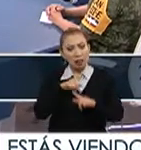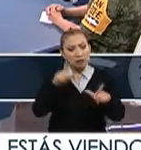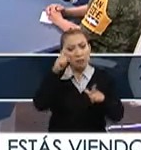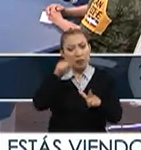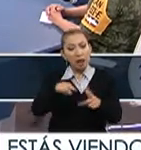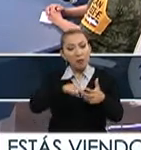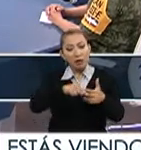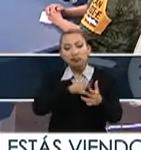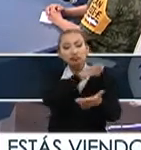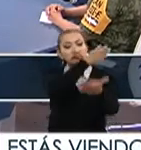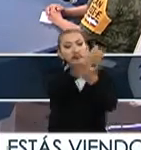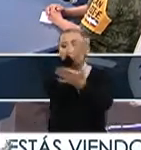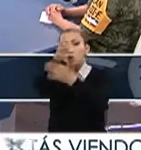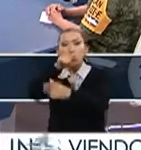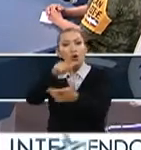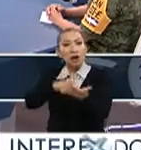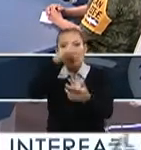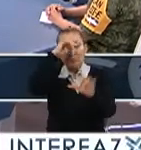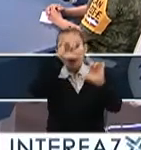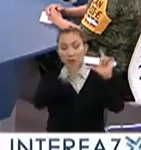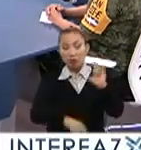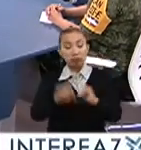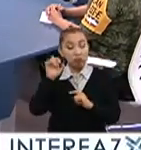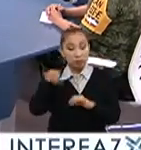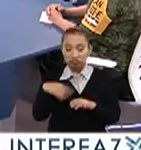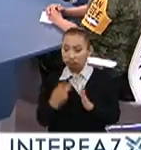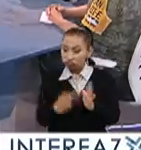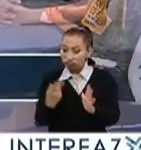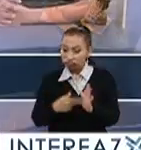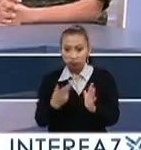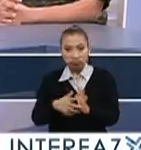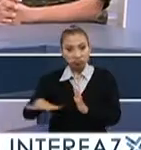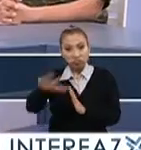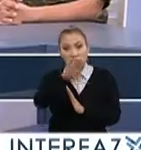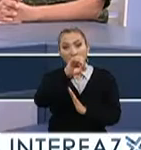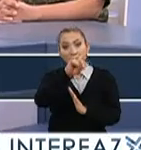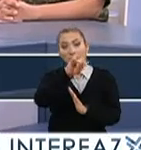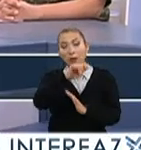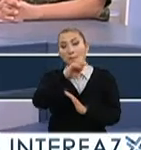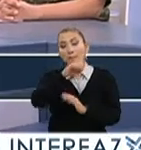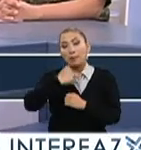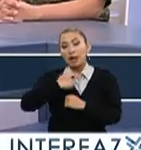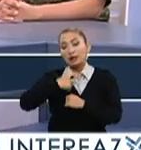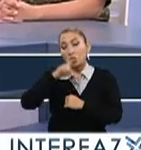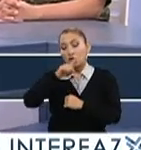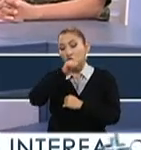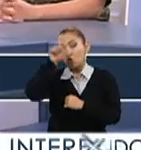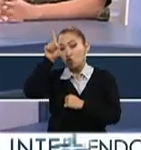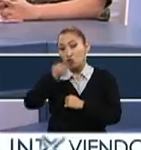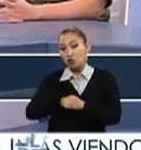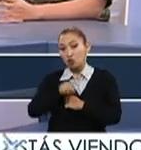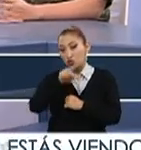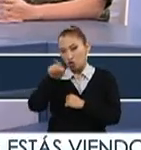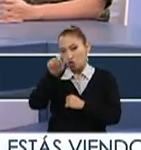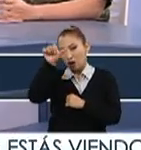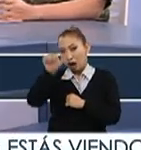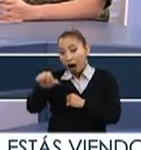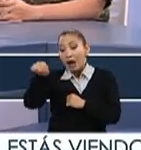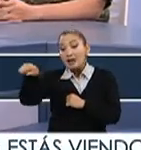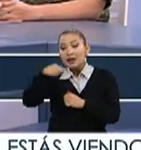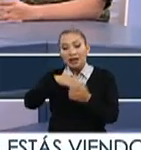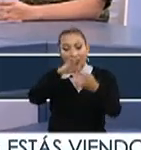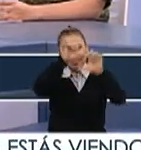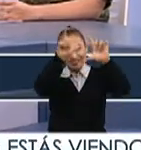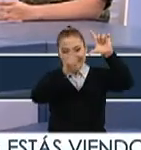para desplegarse a cualquier zona del país. Por supuesto, de manera permanente en el Campo Militar 1 Guiona, aparte de que a lo largo del